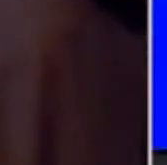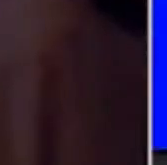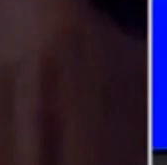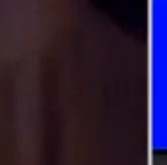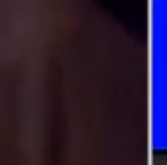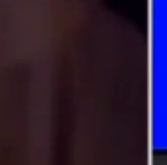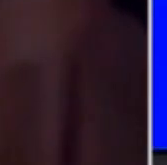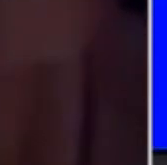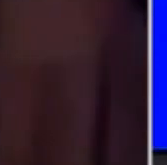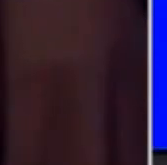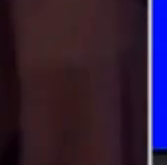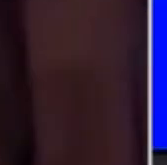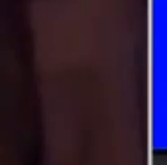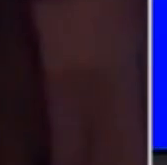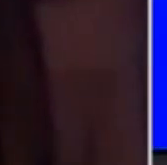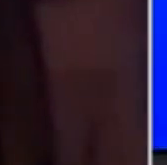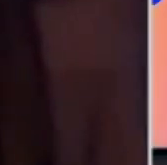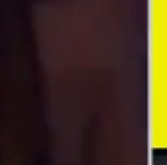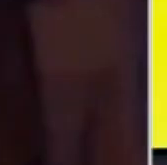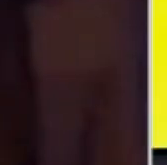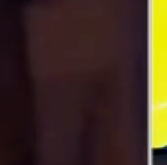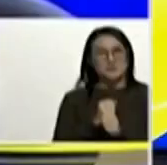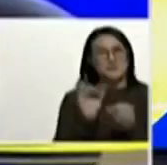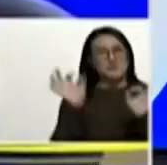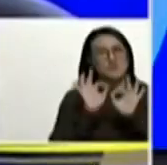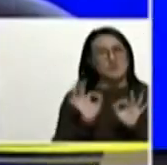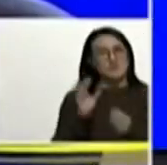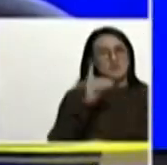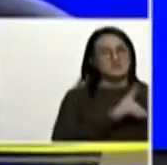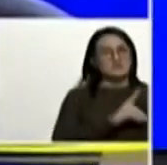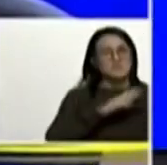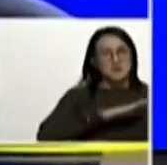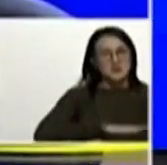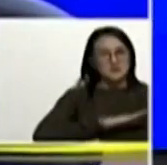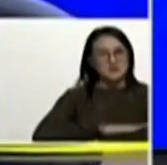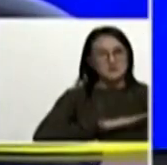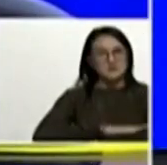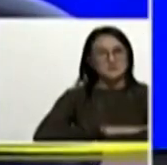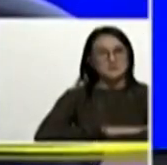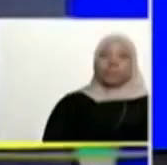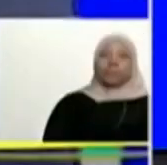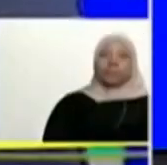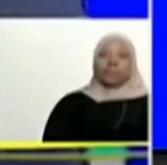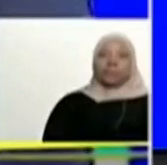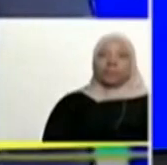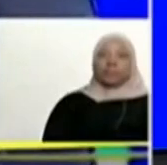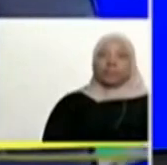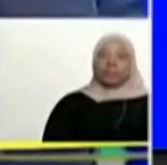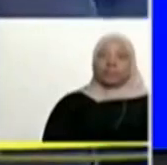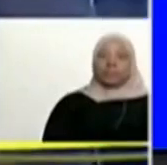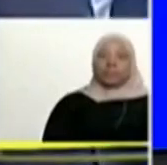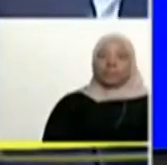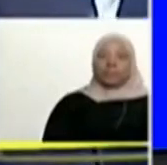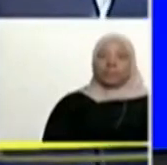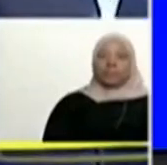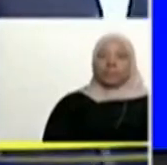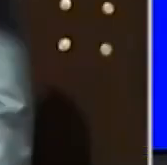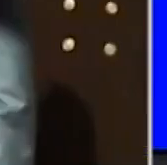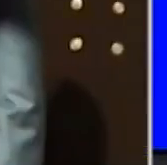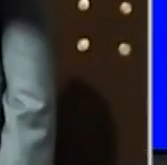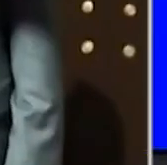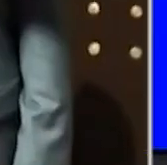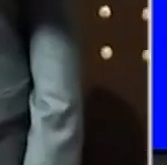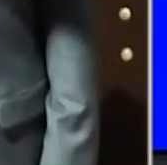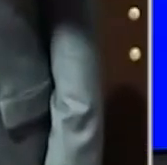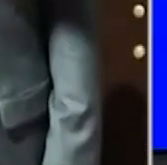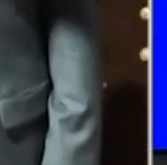de impedir a un sector del país, que es la mayoría, tener su candidato presidencial. Sabemos que la lucha es difícil, es dura,